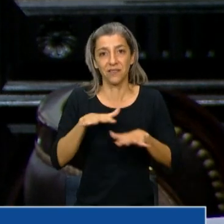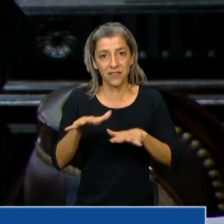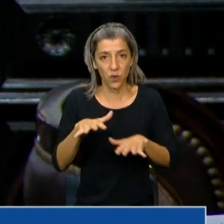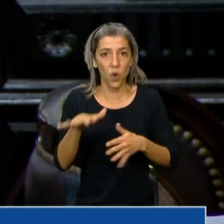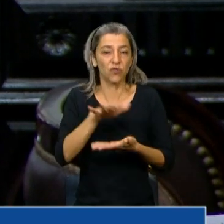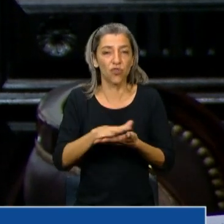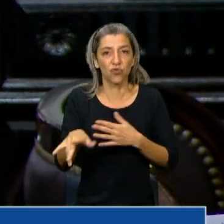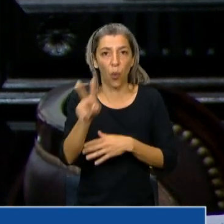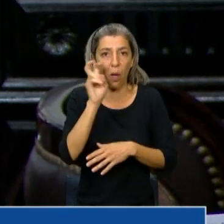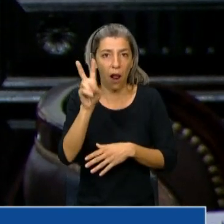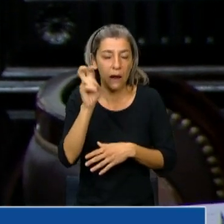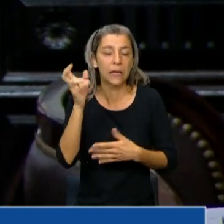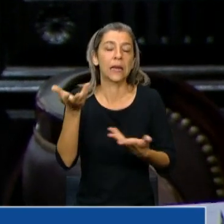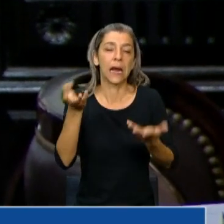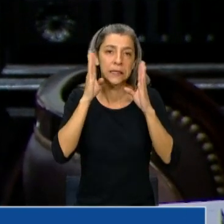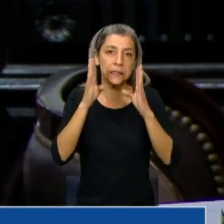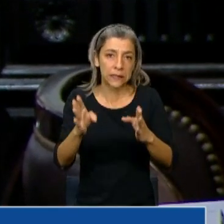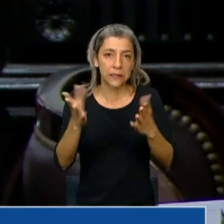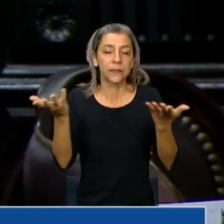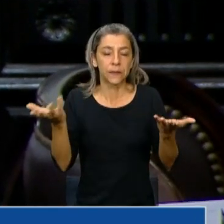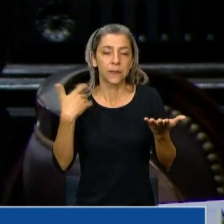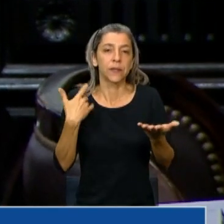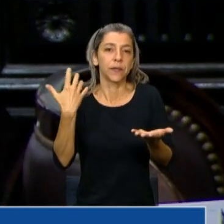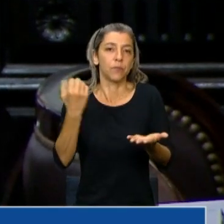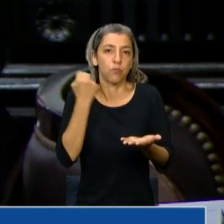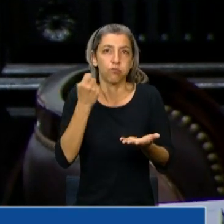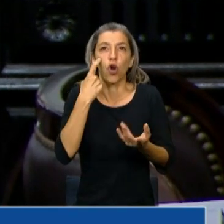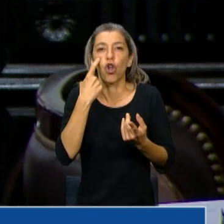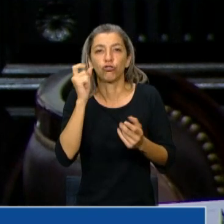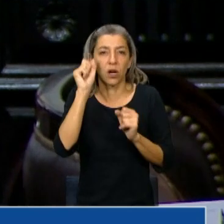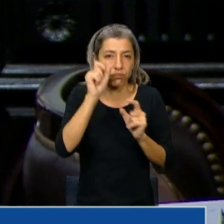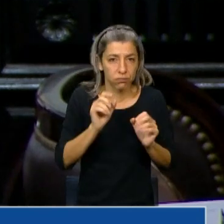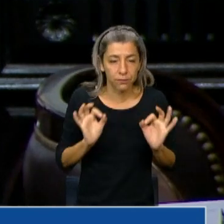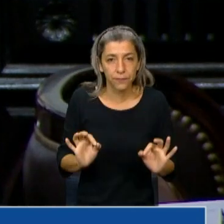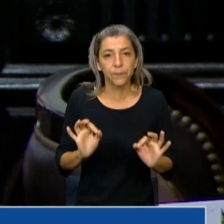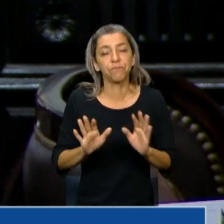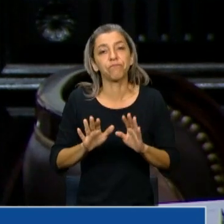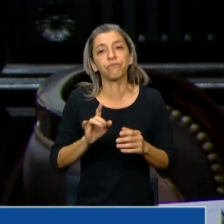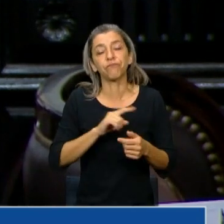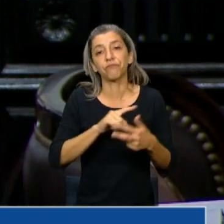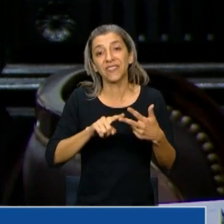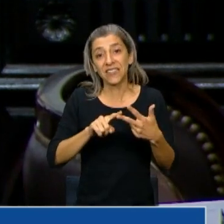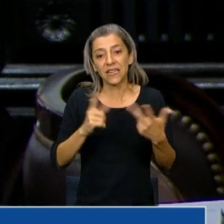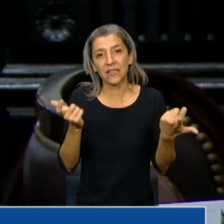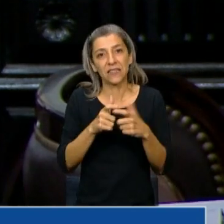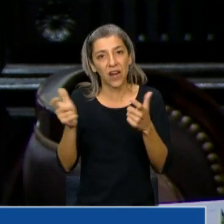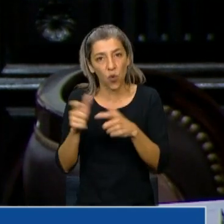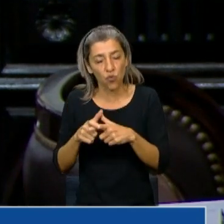en particular de alquileres de todas las provincias. Luego se hicieron 3 reuniones plenarias